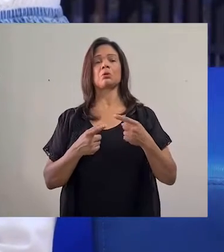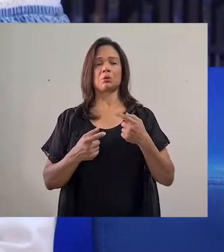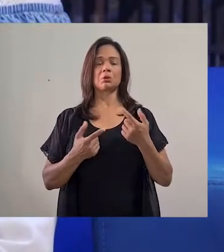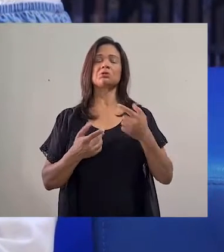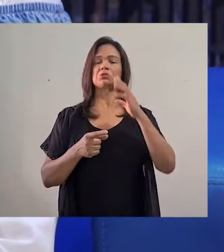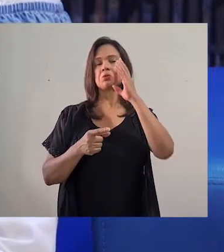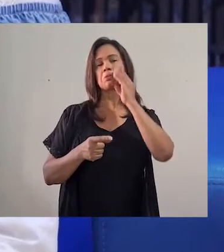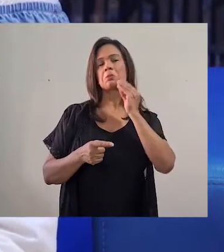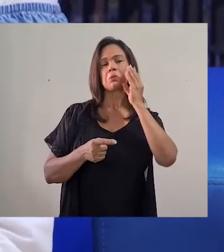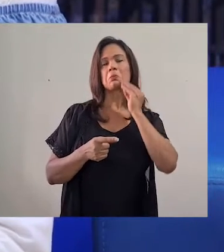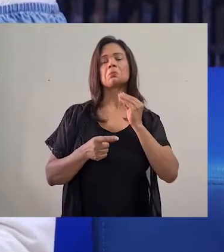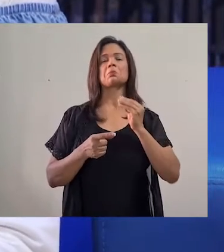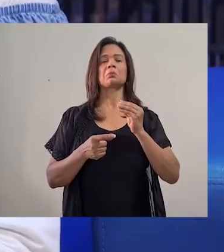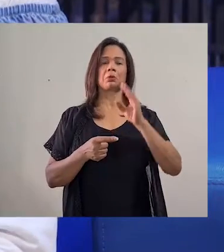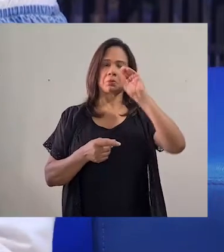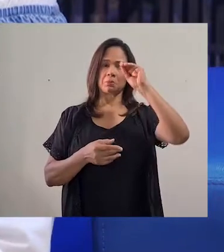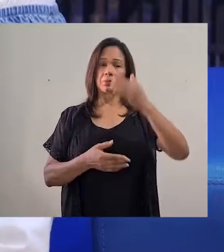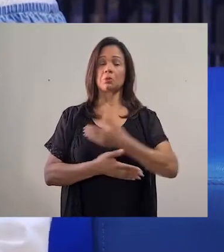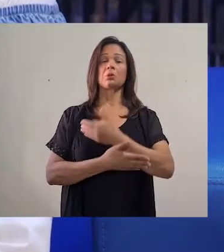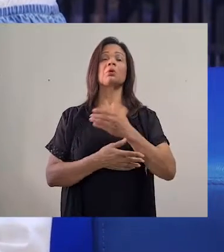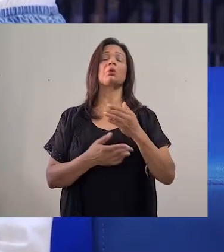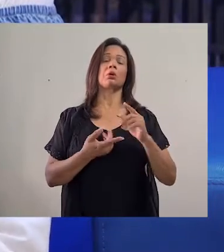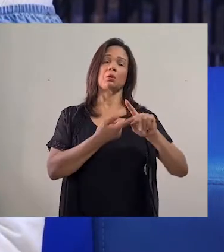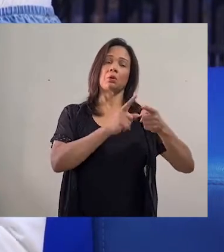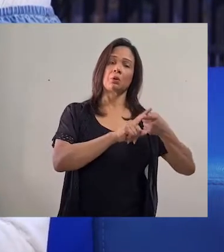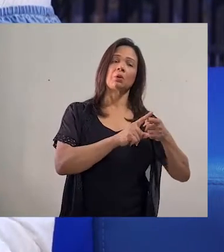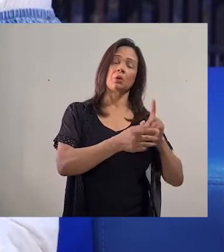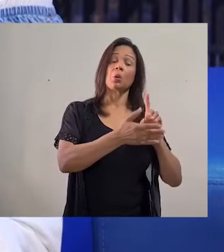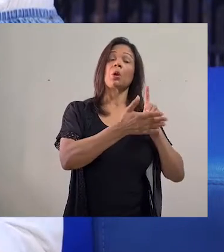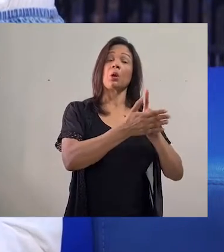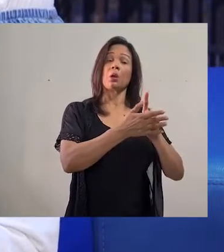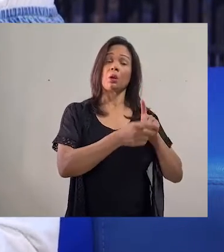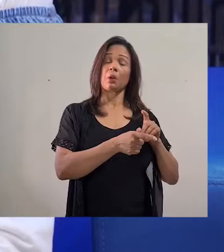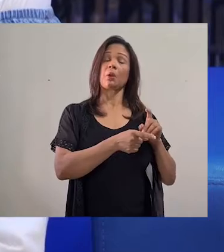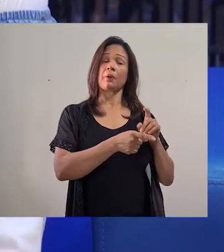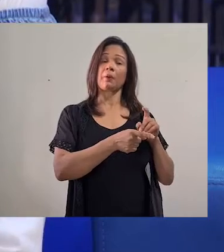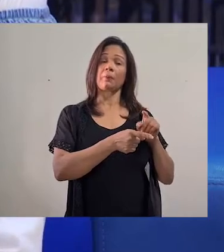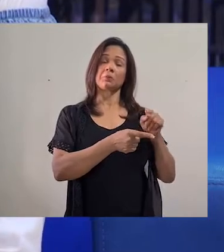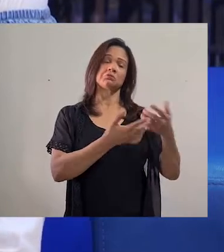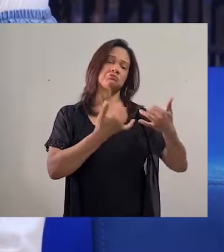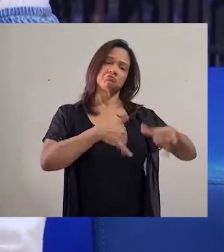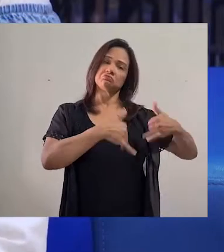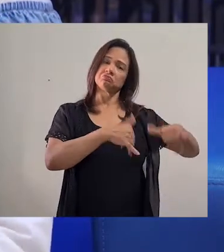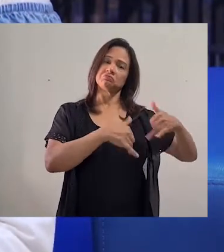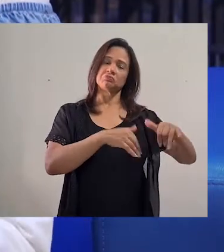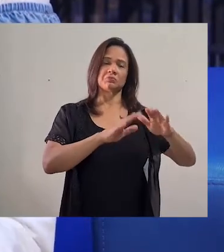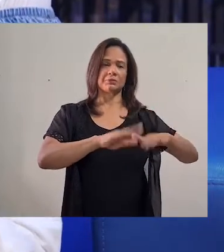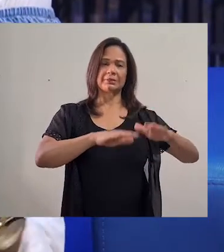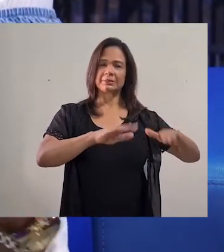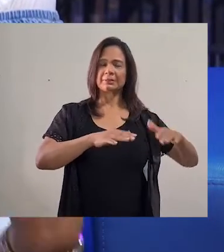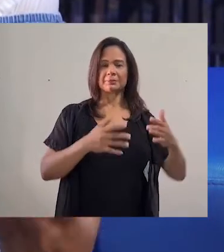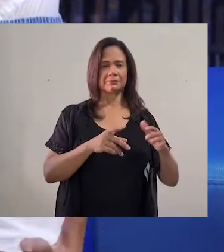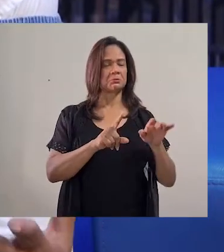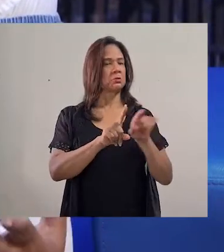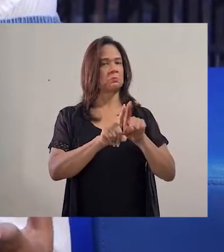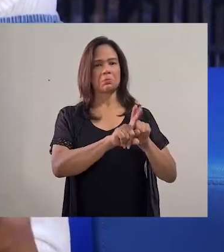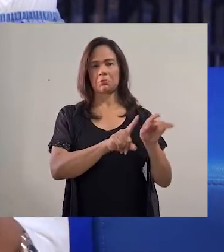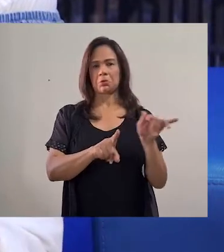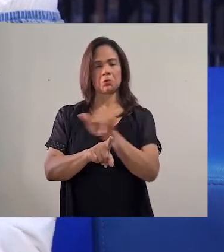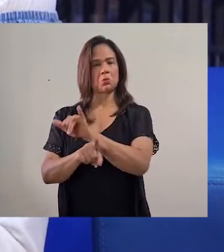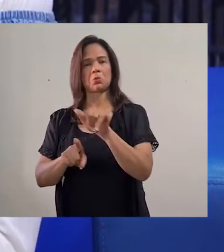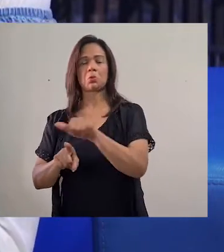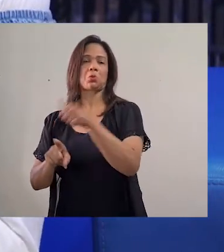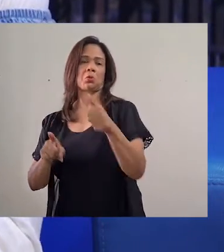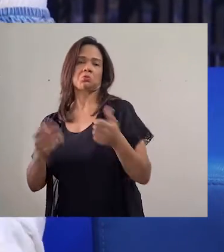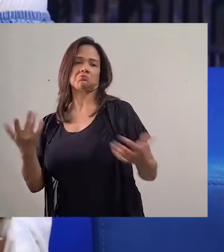diferenciación. Exactamente. Yo tuve la experiencia con mi hijo que tenía unos compañeritos con discapacidad y él jugaba con los niños de